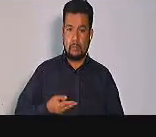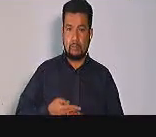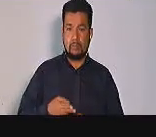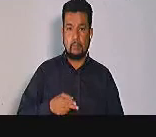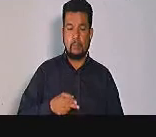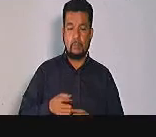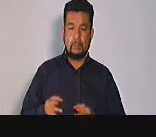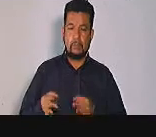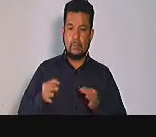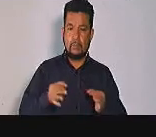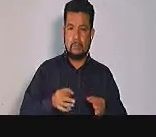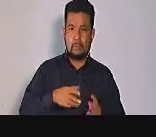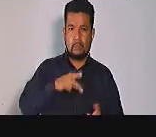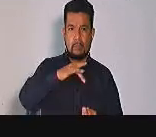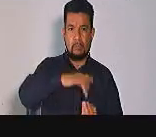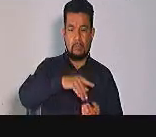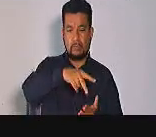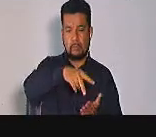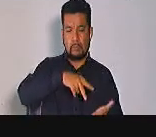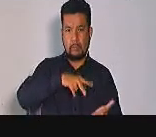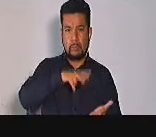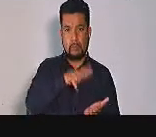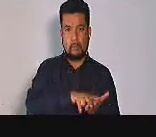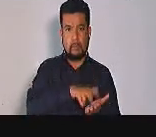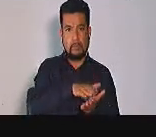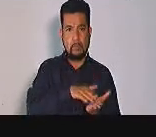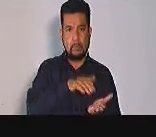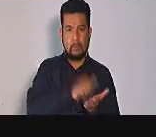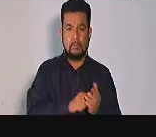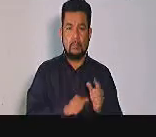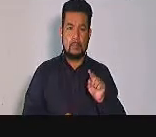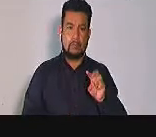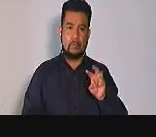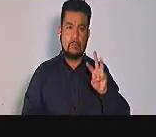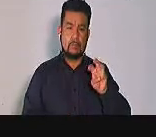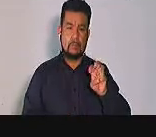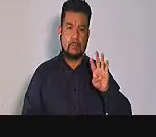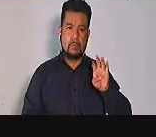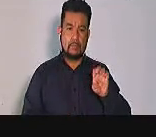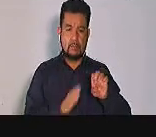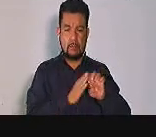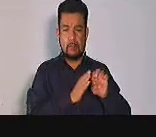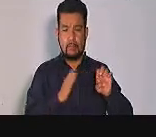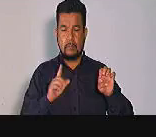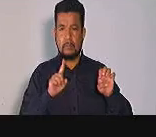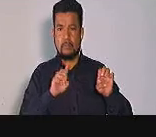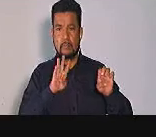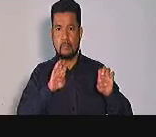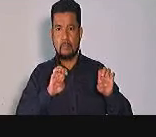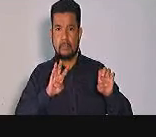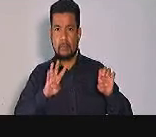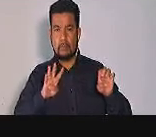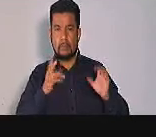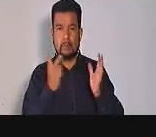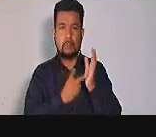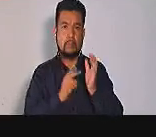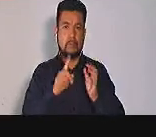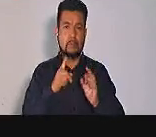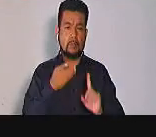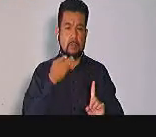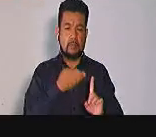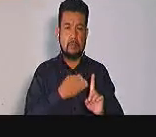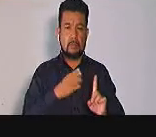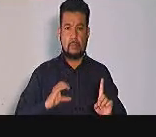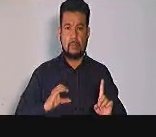sesión la lectura y aprobación de las actas 189 a la 194 de 2021, presentada por el